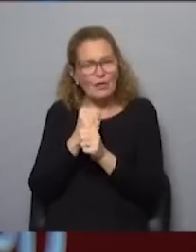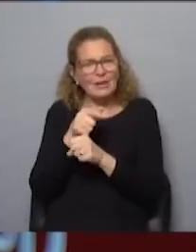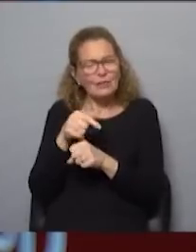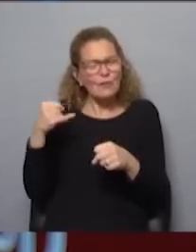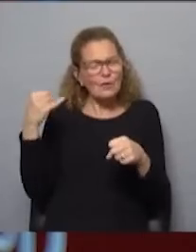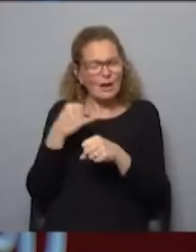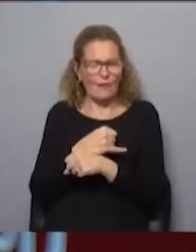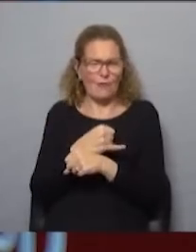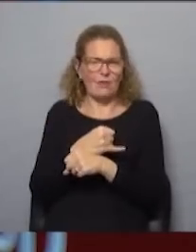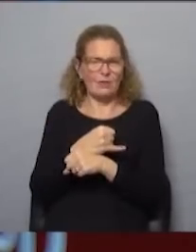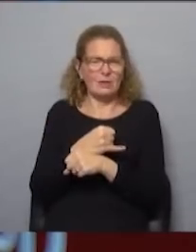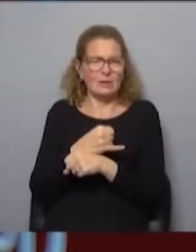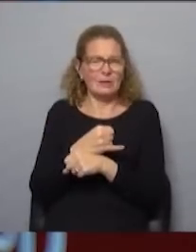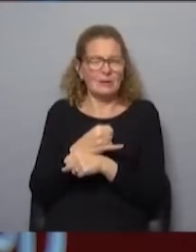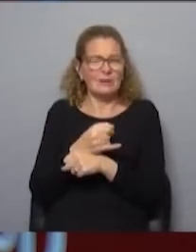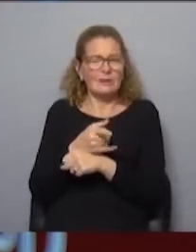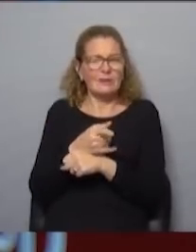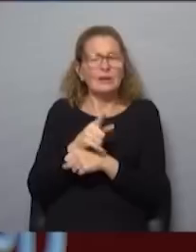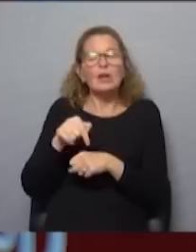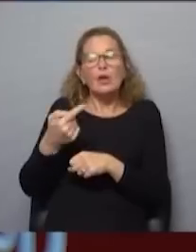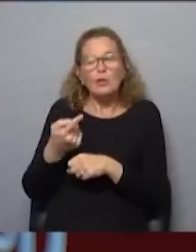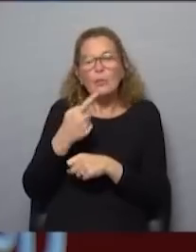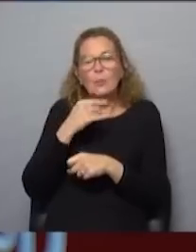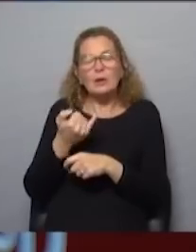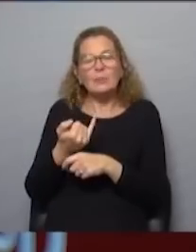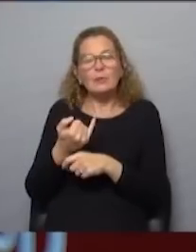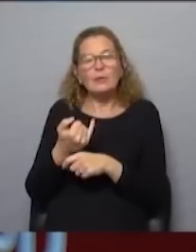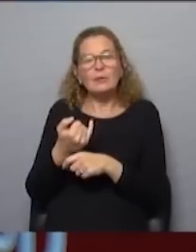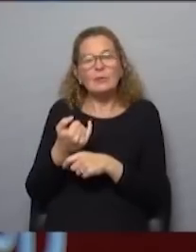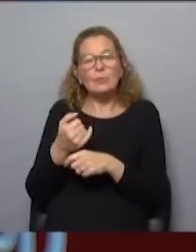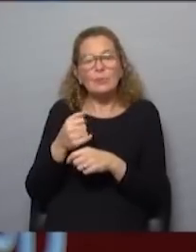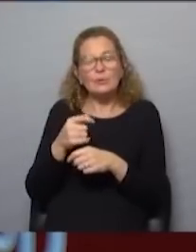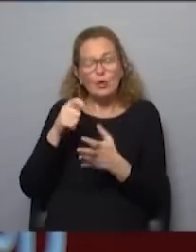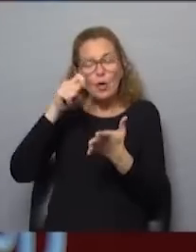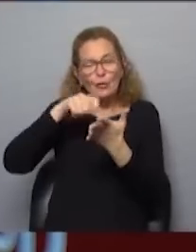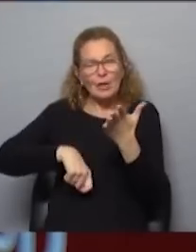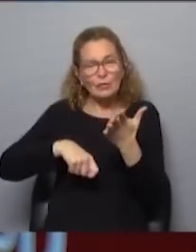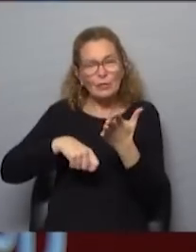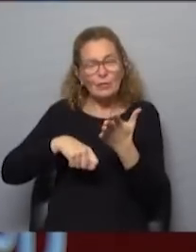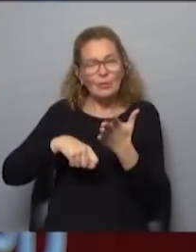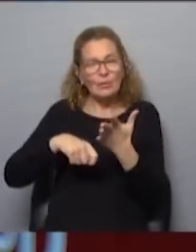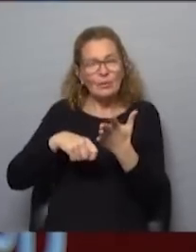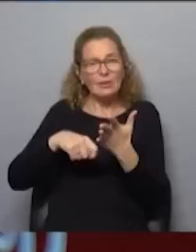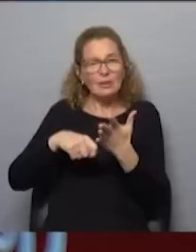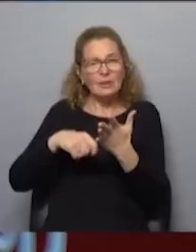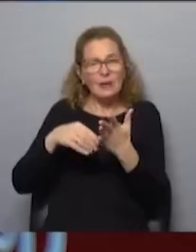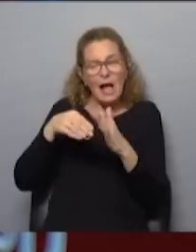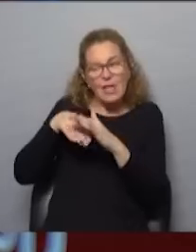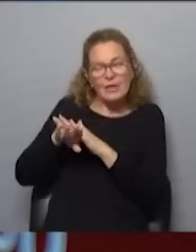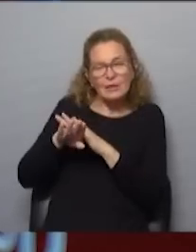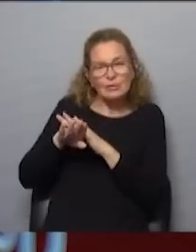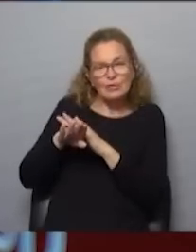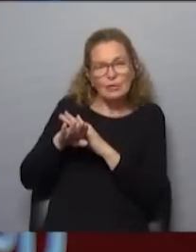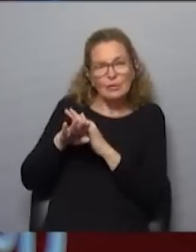que el otro fue el haber hecho un contrato en la intimidad de los gabinetes